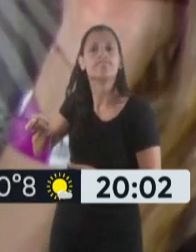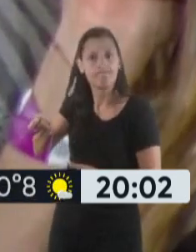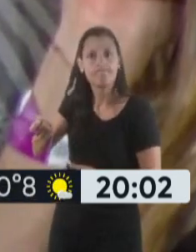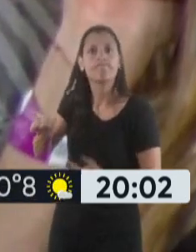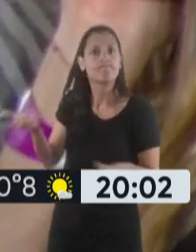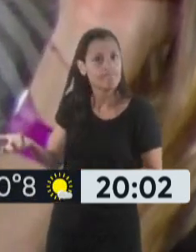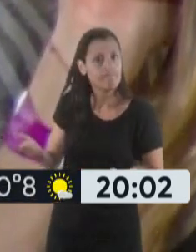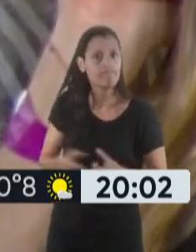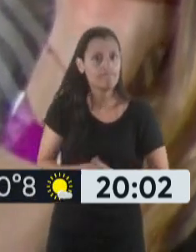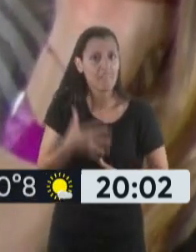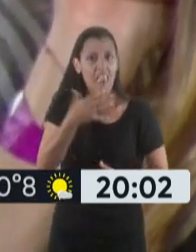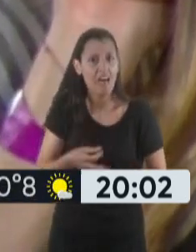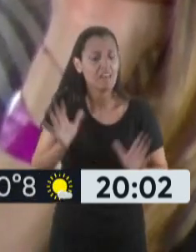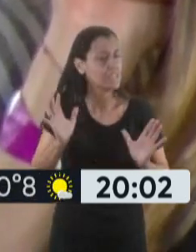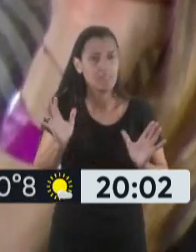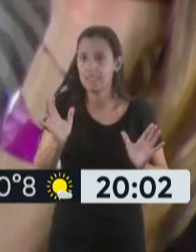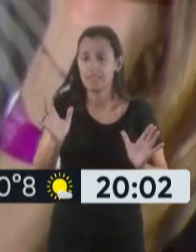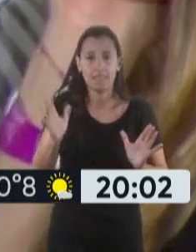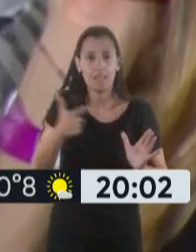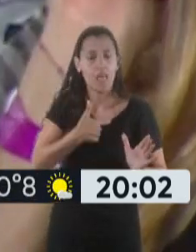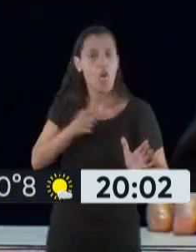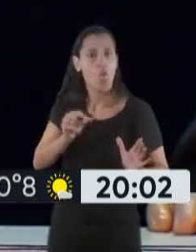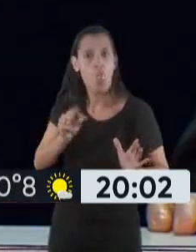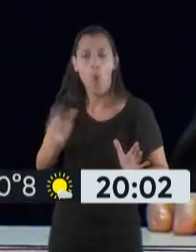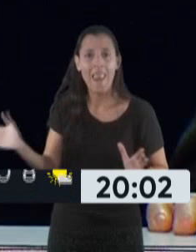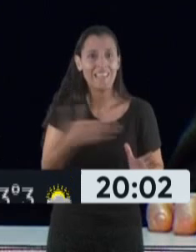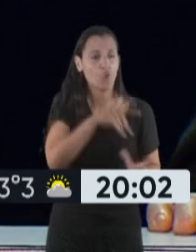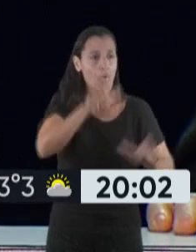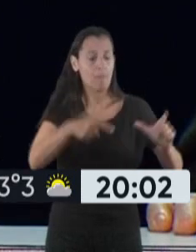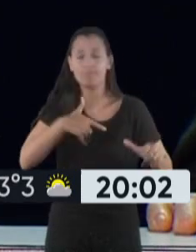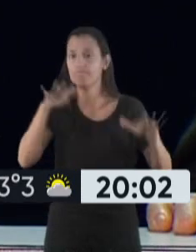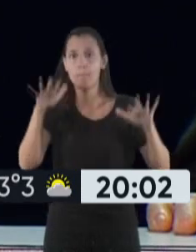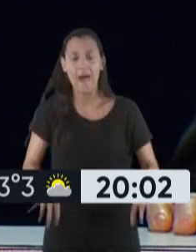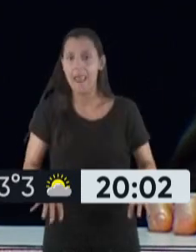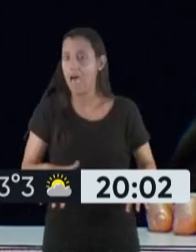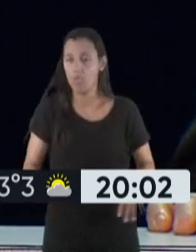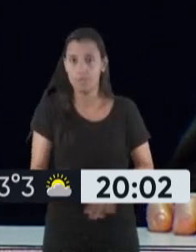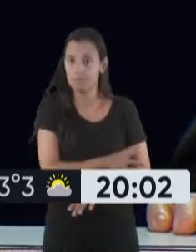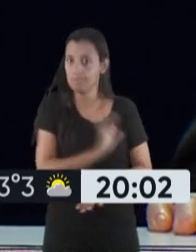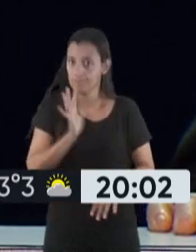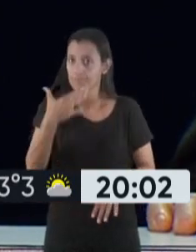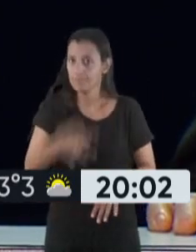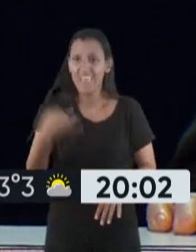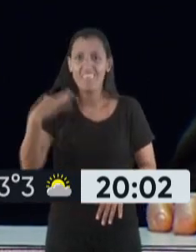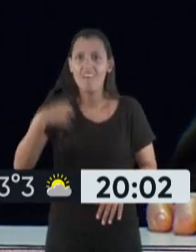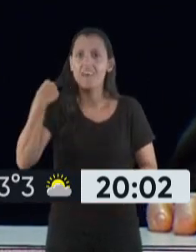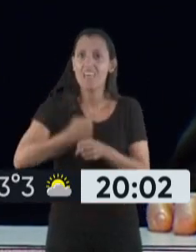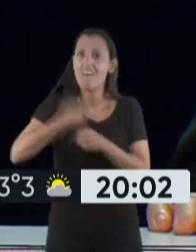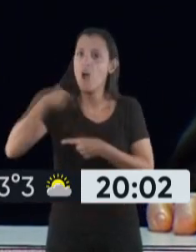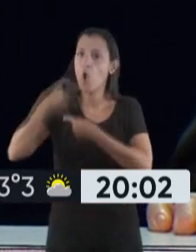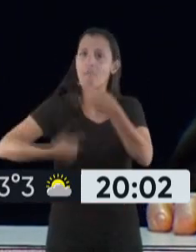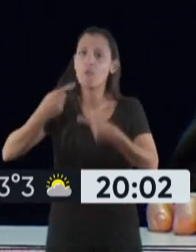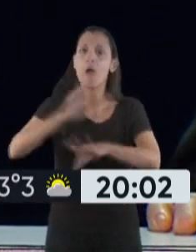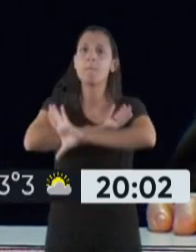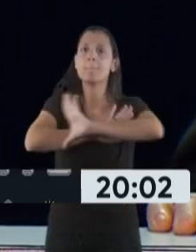que bueno, es lamentable y a todos nos conmueve. Y tenemos que seguir trabajando para que eso se